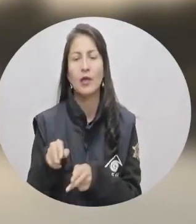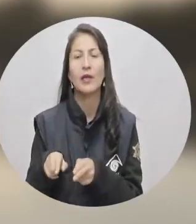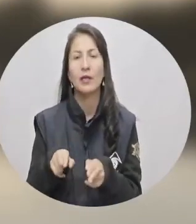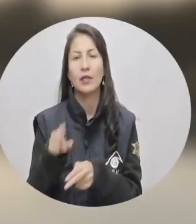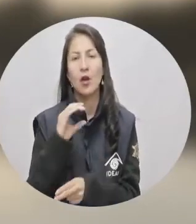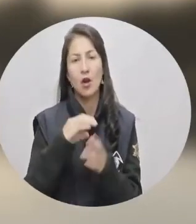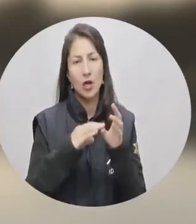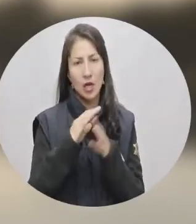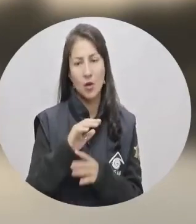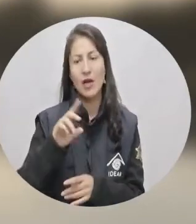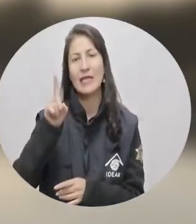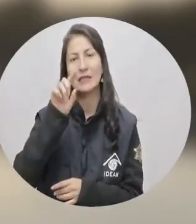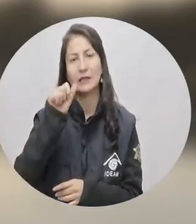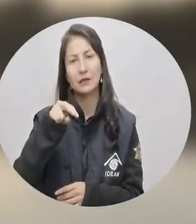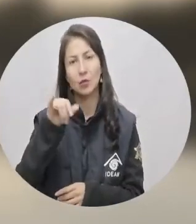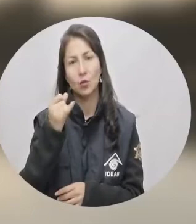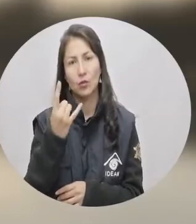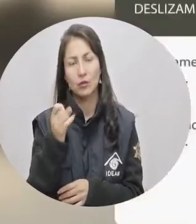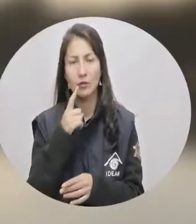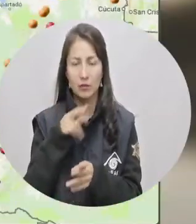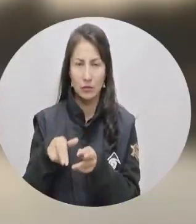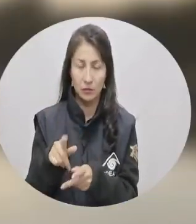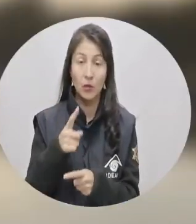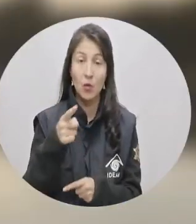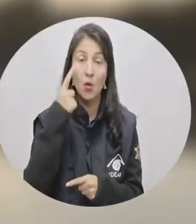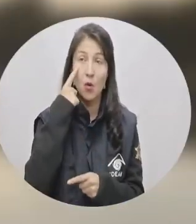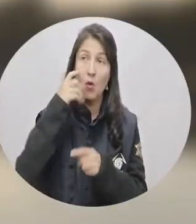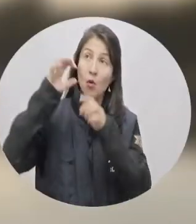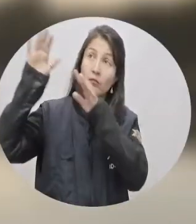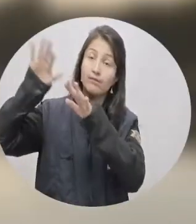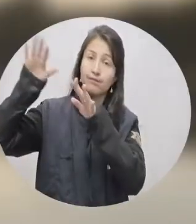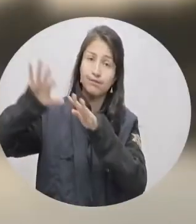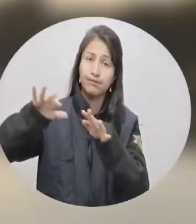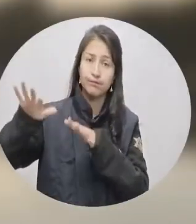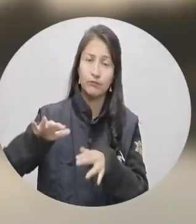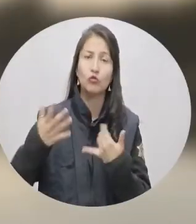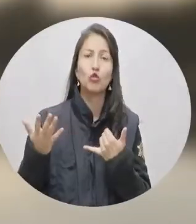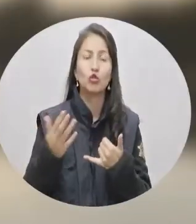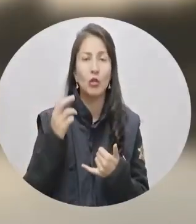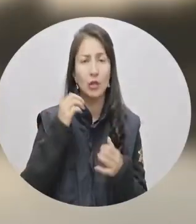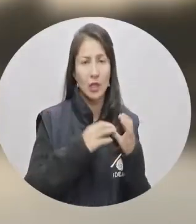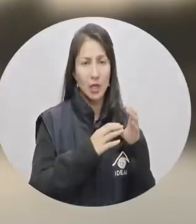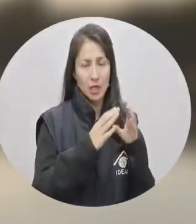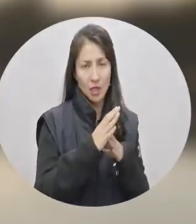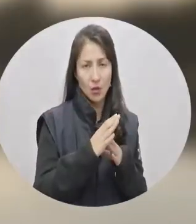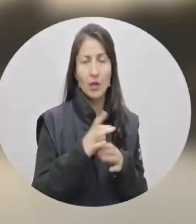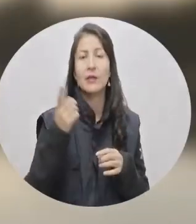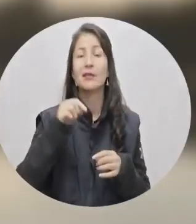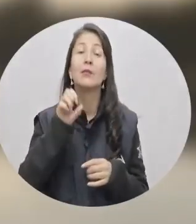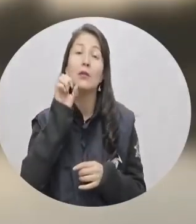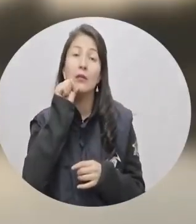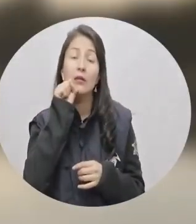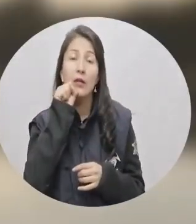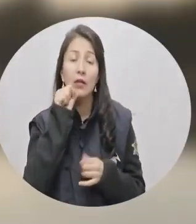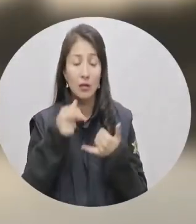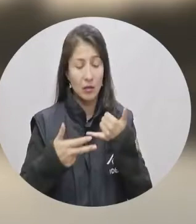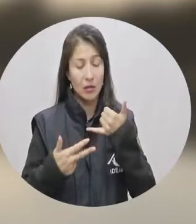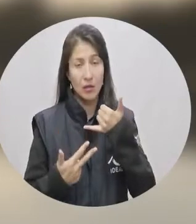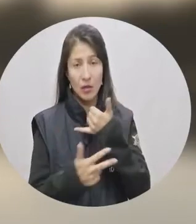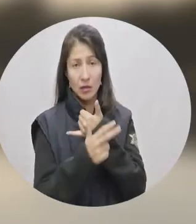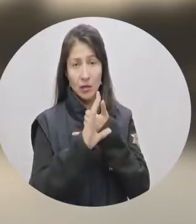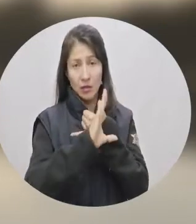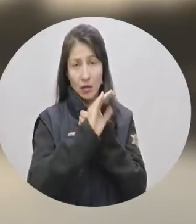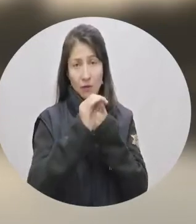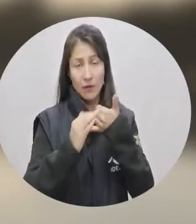en el río Cauca y en el río San Juan. Alerta roja por derrumbes en el Tambo y Timbiquí en el departamento del Cauca. Y alerta naranja en las